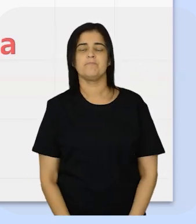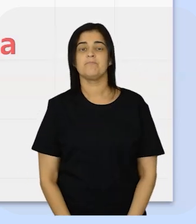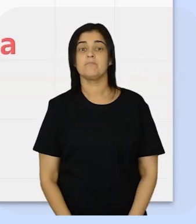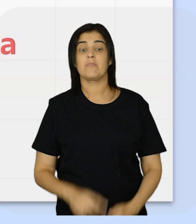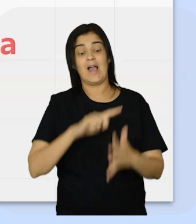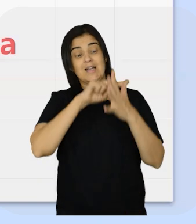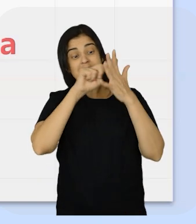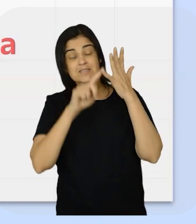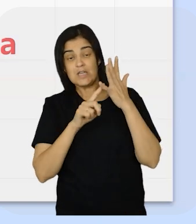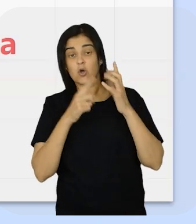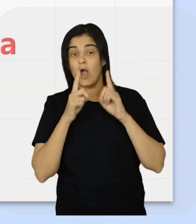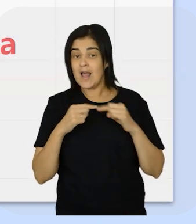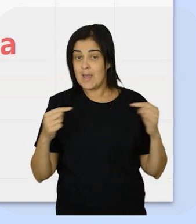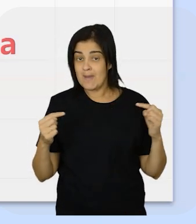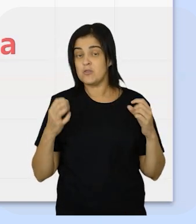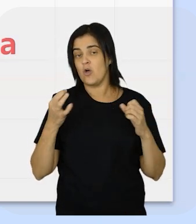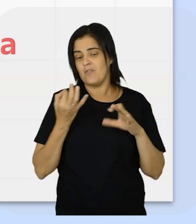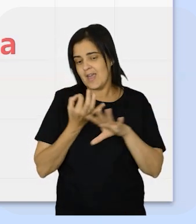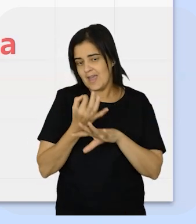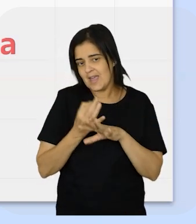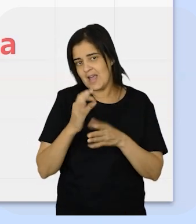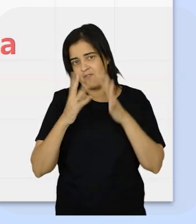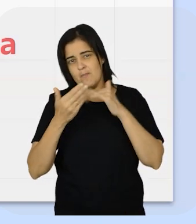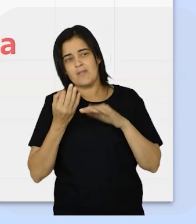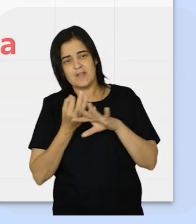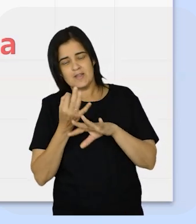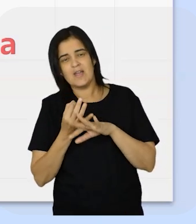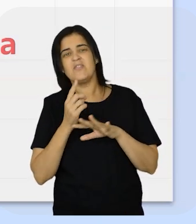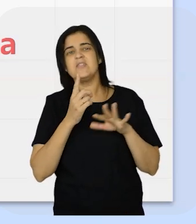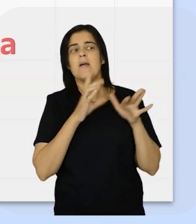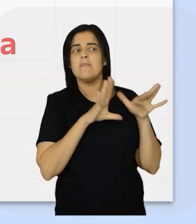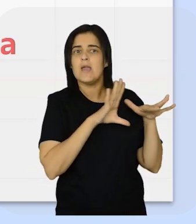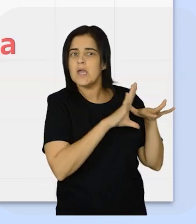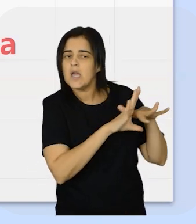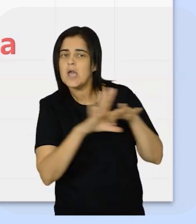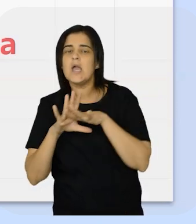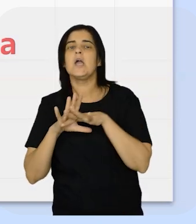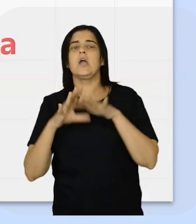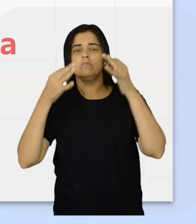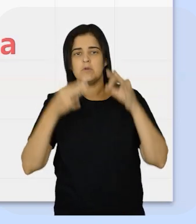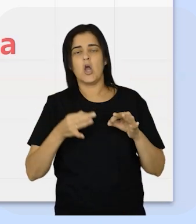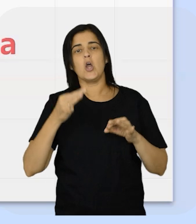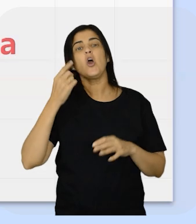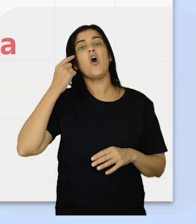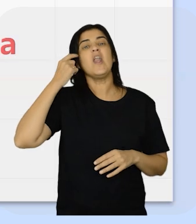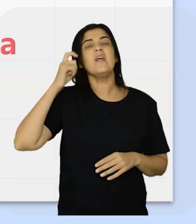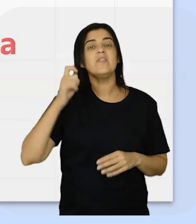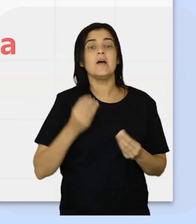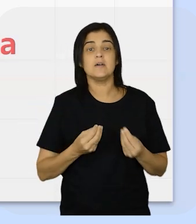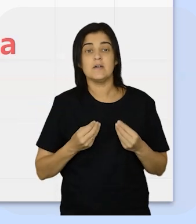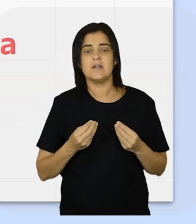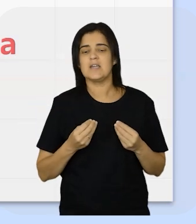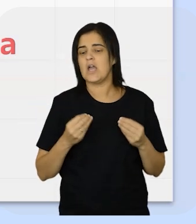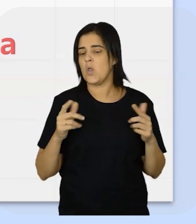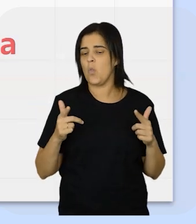Esos 5 elementos de la filosofía del enseñar tienen que alinearse con la idea de que ya